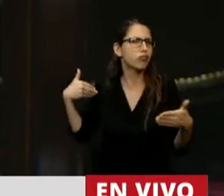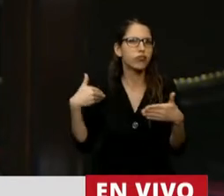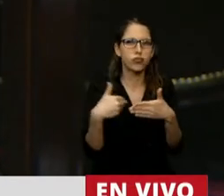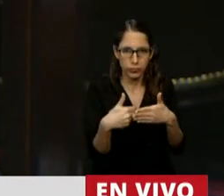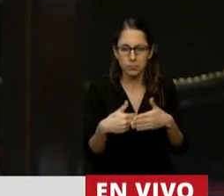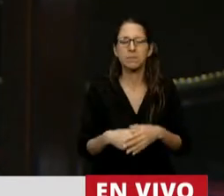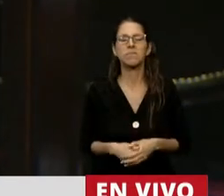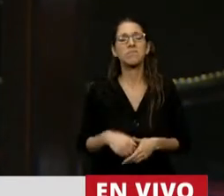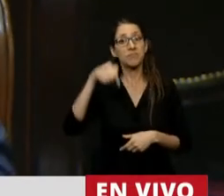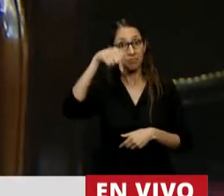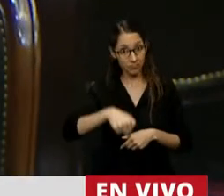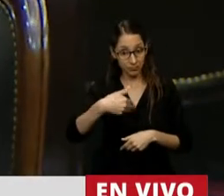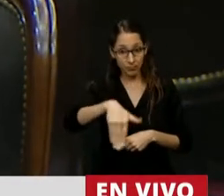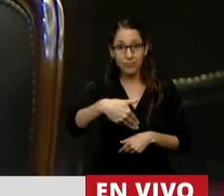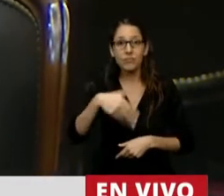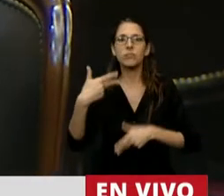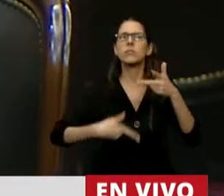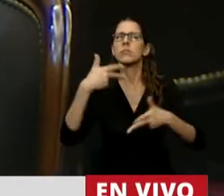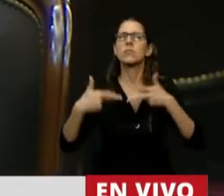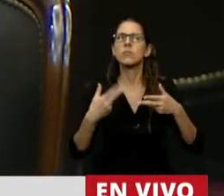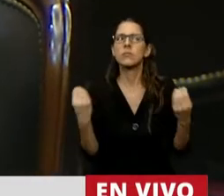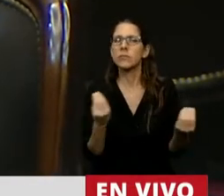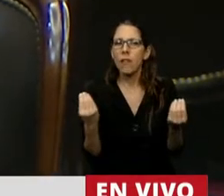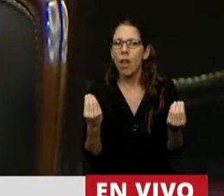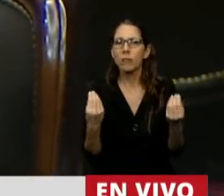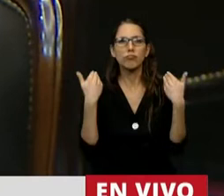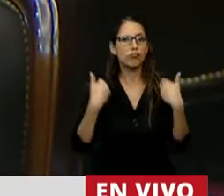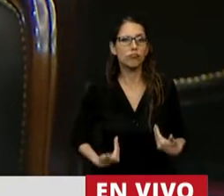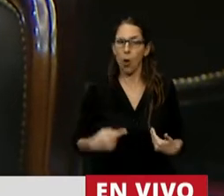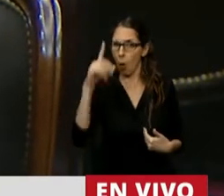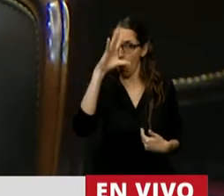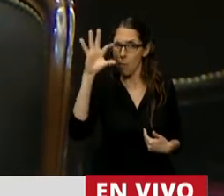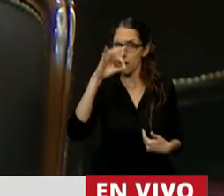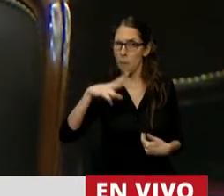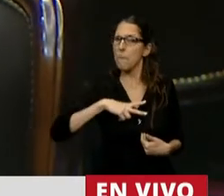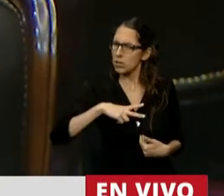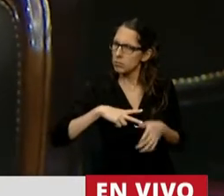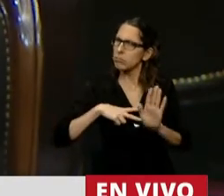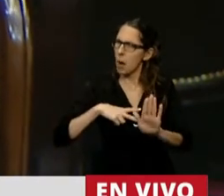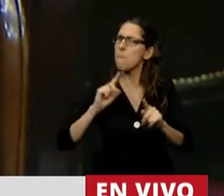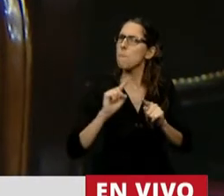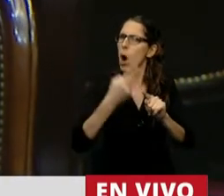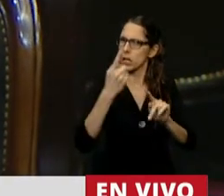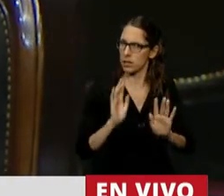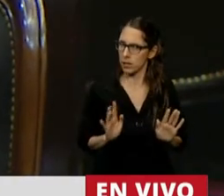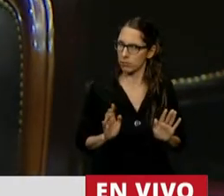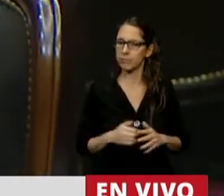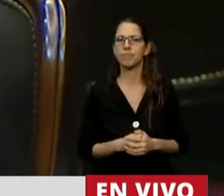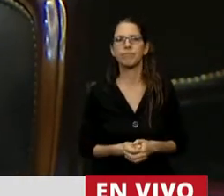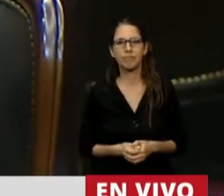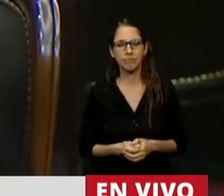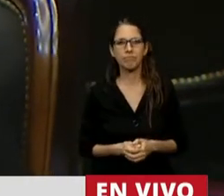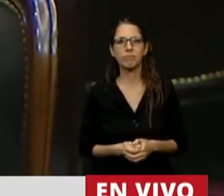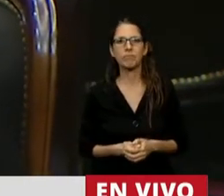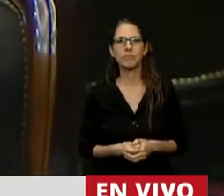a plantear acá tiene que ver con una posición, presidente, que es personal y también política. La